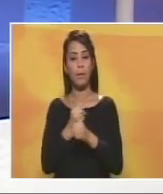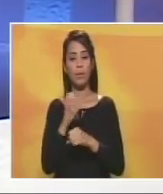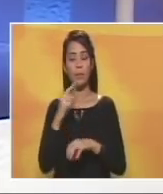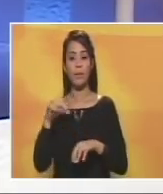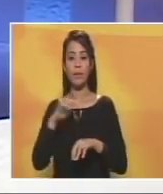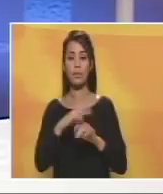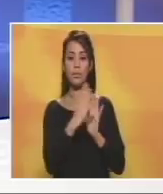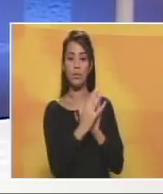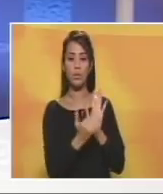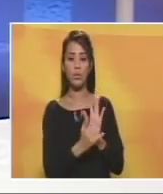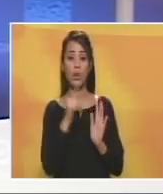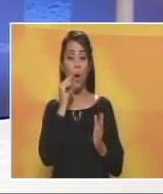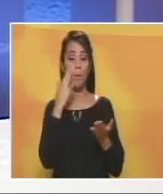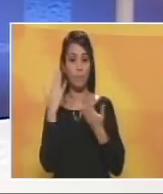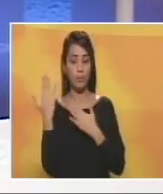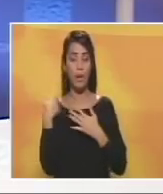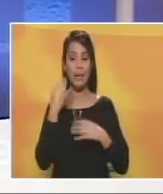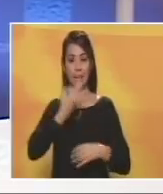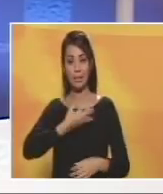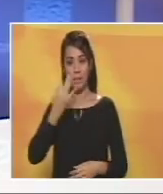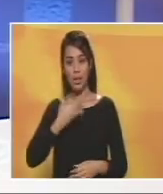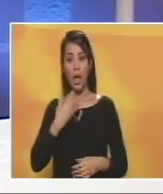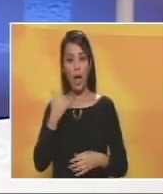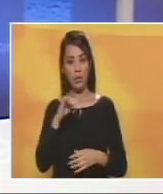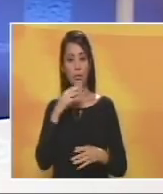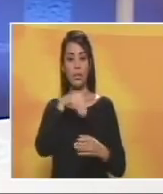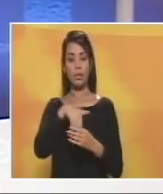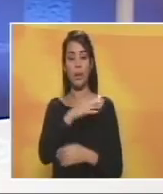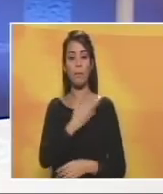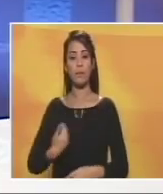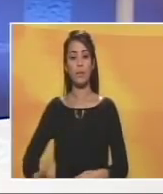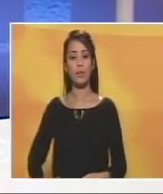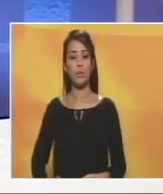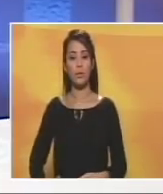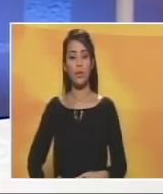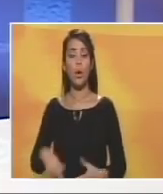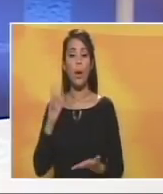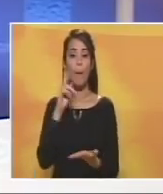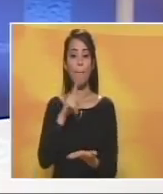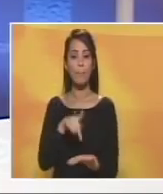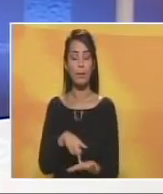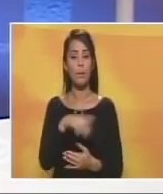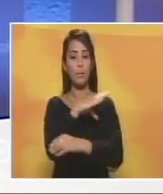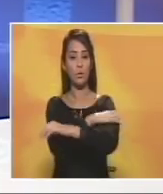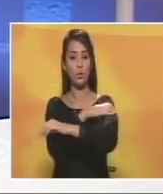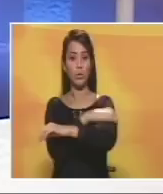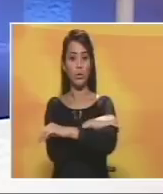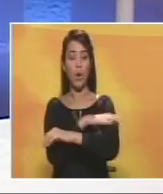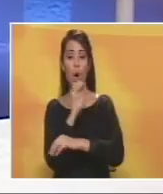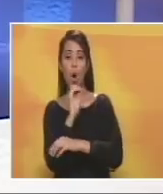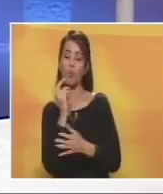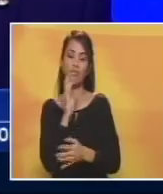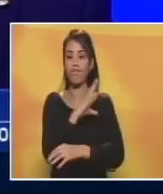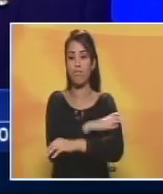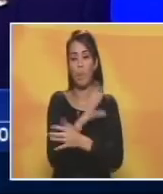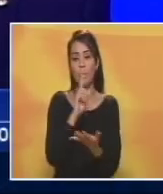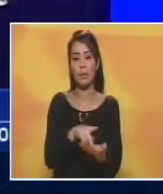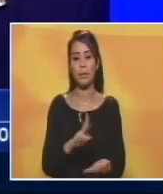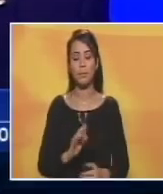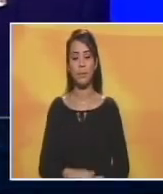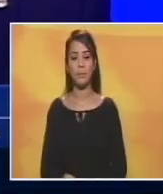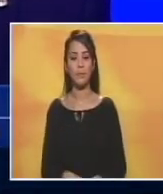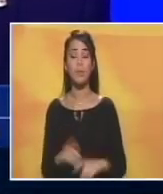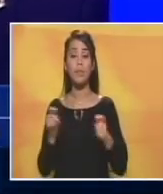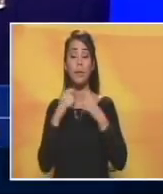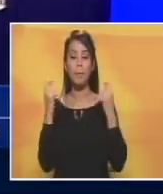Nacional Constituyente, Francisco Torrealba, aseguró que habrá elecciones presidenciales con la participación de la oposición, no sin ella. El también jefe del comando de